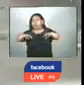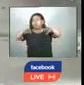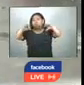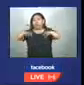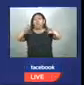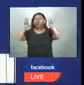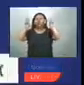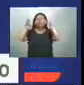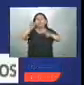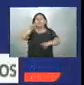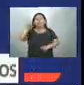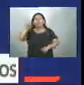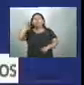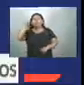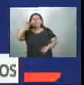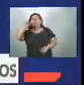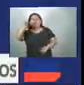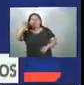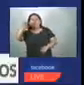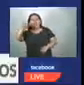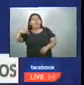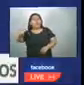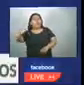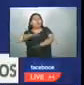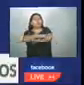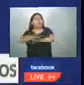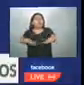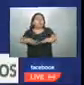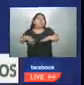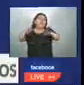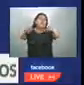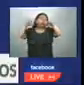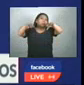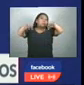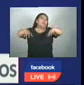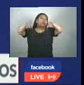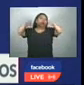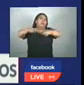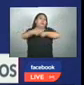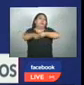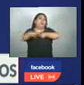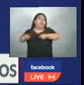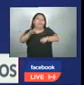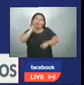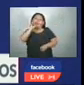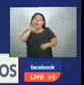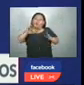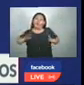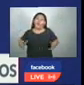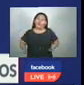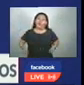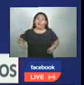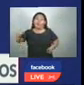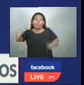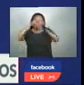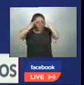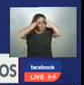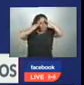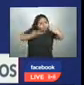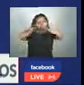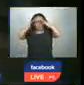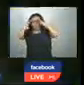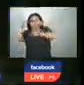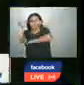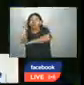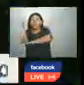con el fenómeno de la niña y que se extenderán hasta el mes de diciembre. El gobierno declaró una sala de crisis para atender la emergencia. Las